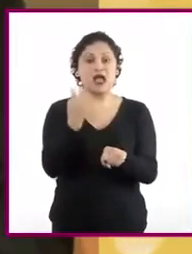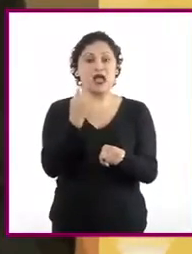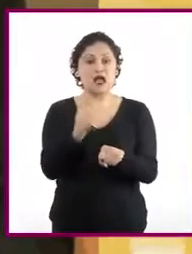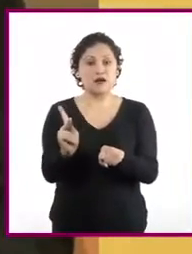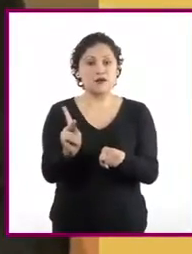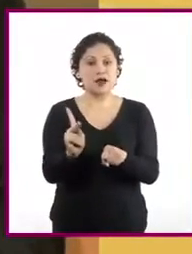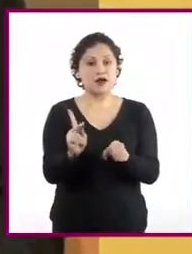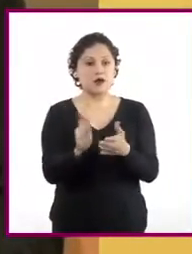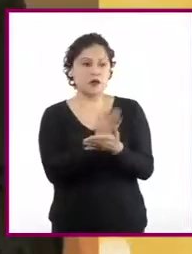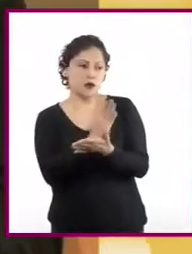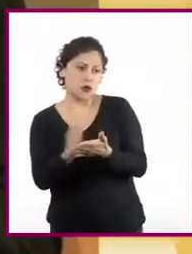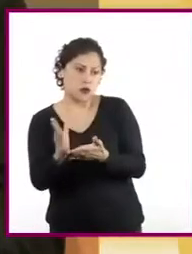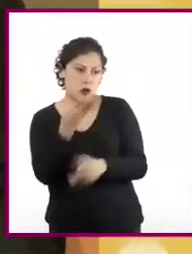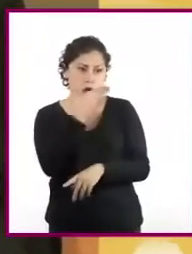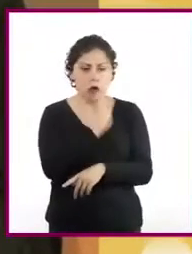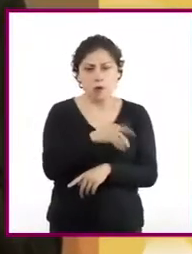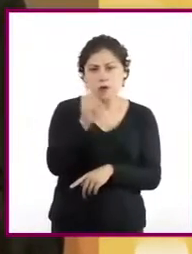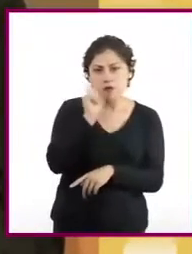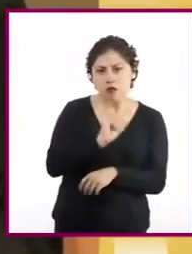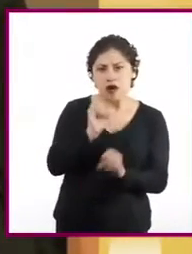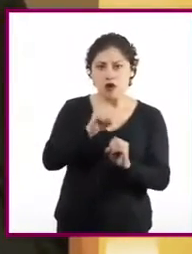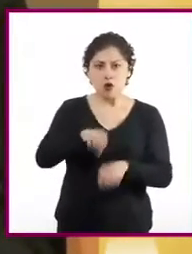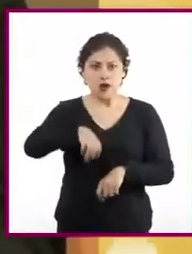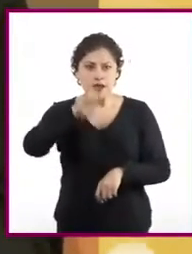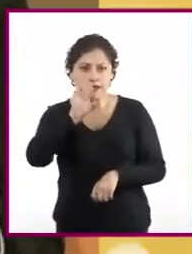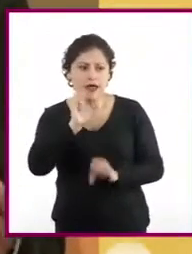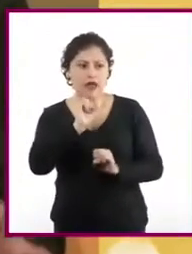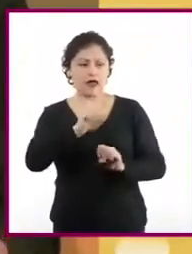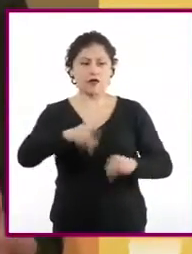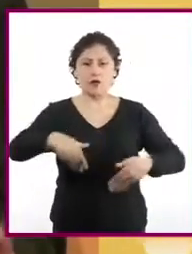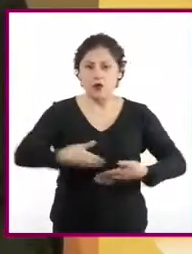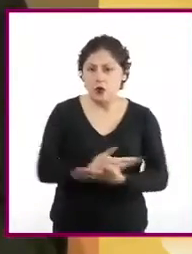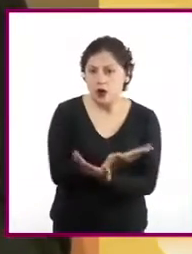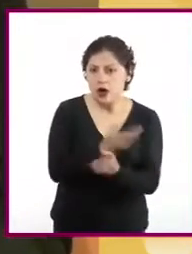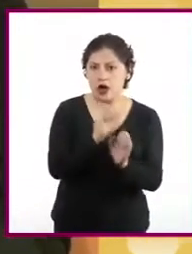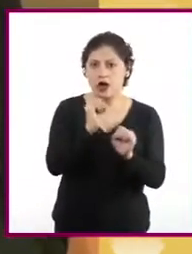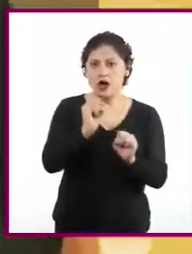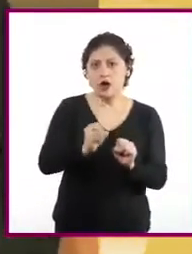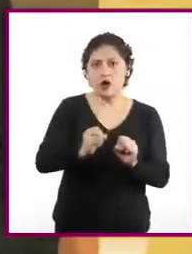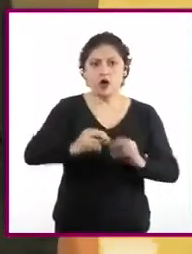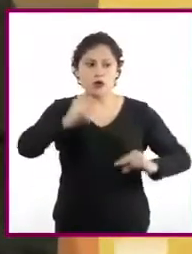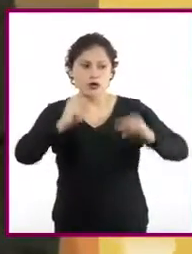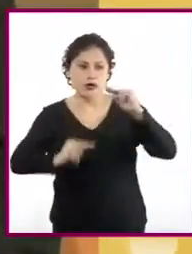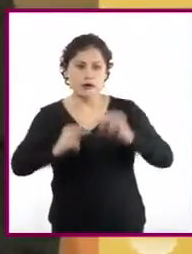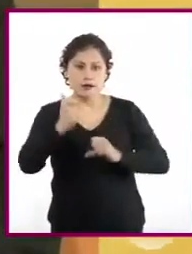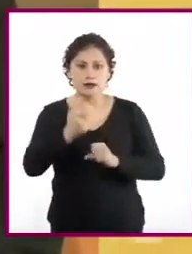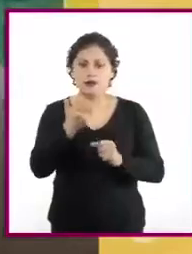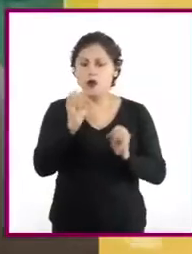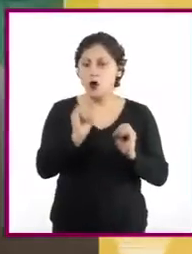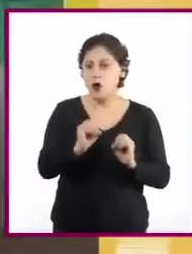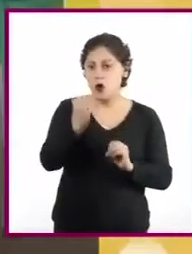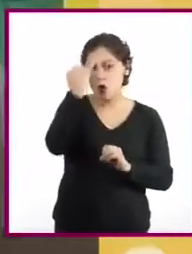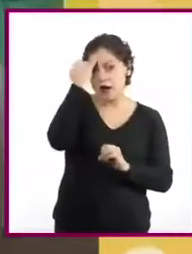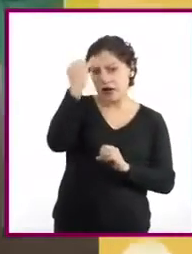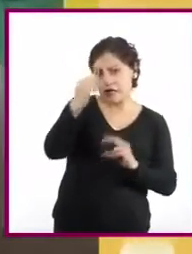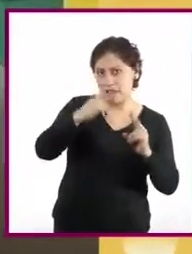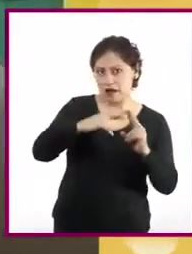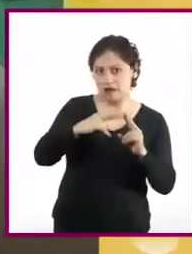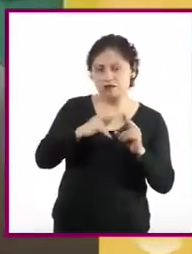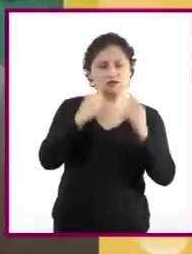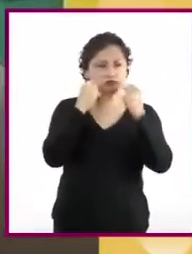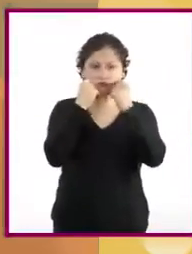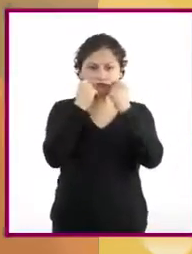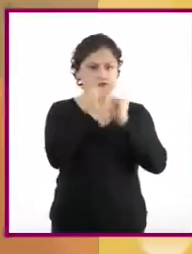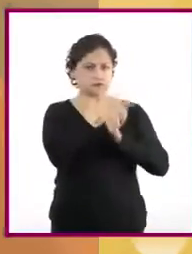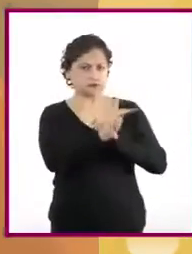el sexo, entre la edad, el origen, la posición social o la creencia religiosa. Bueno, y antes de